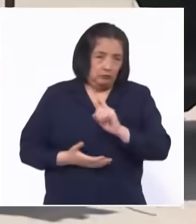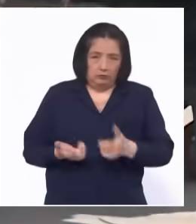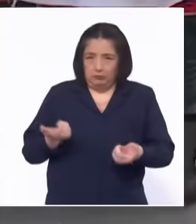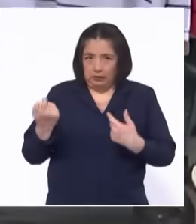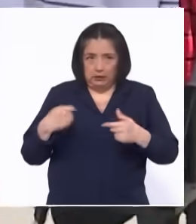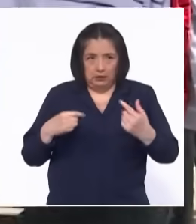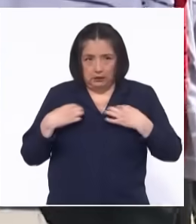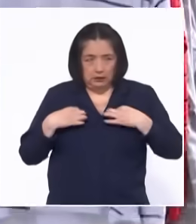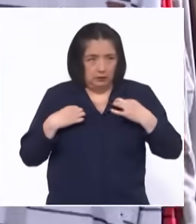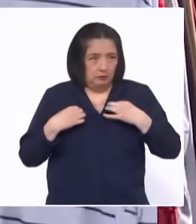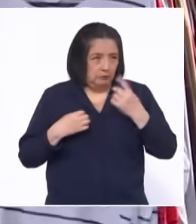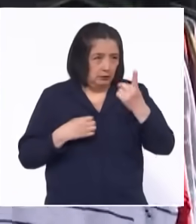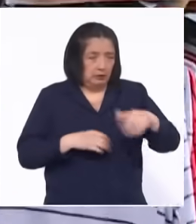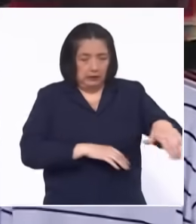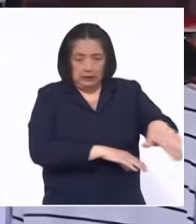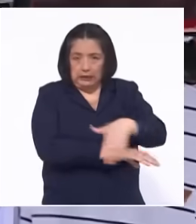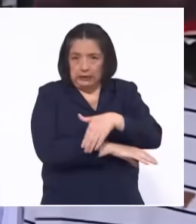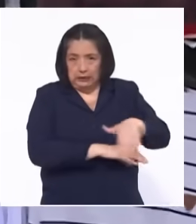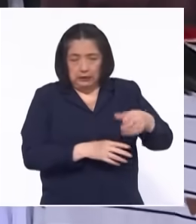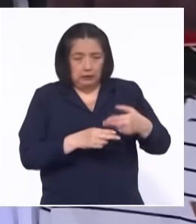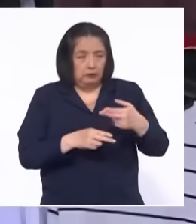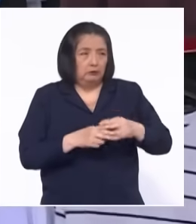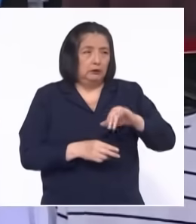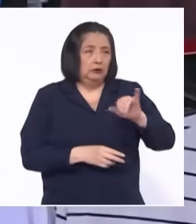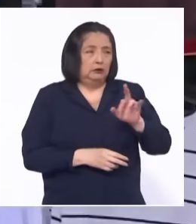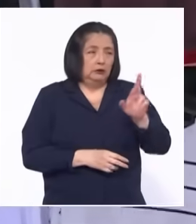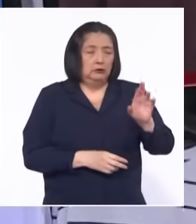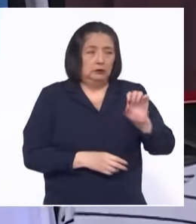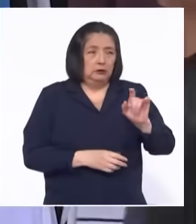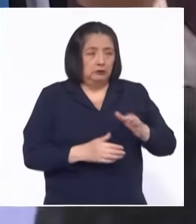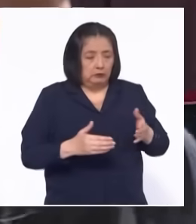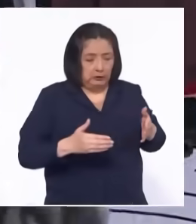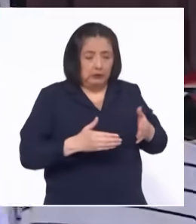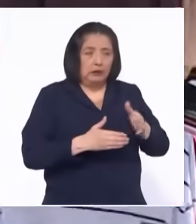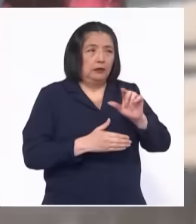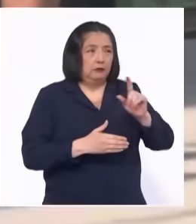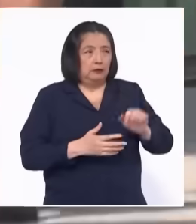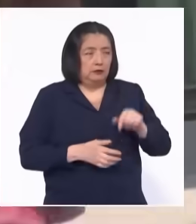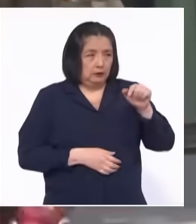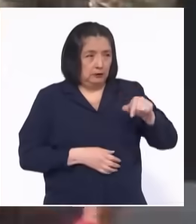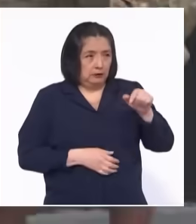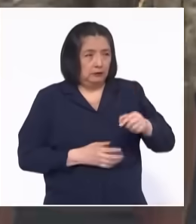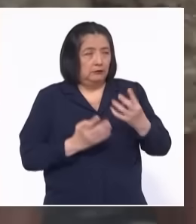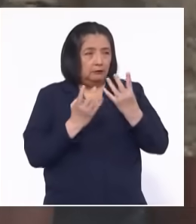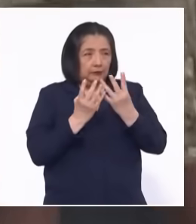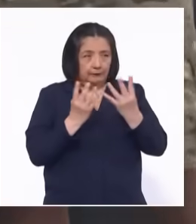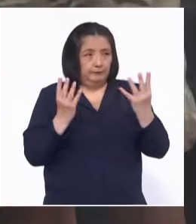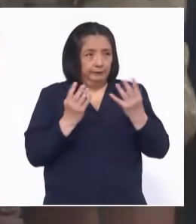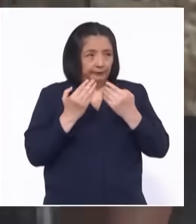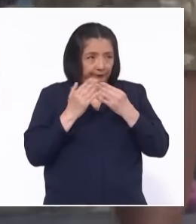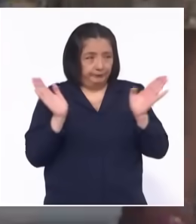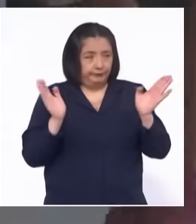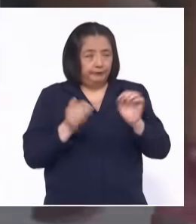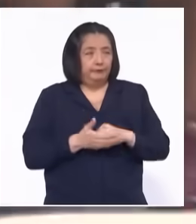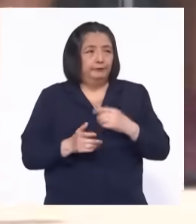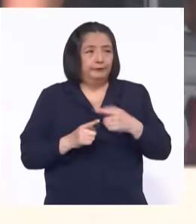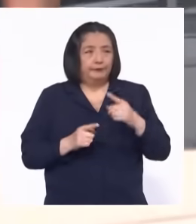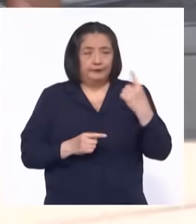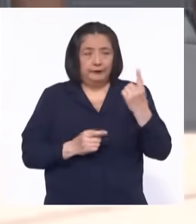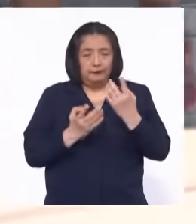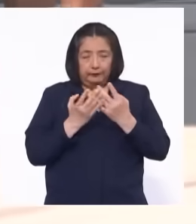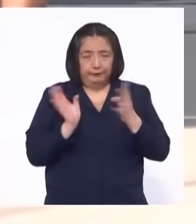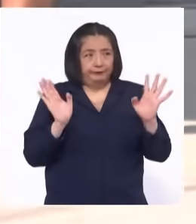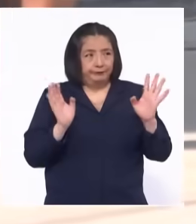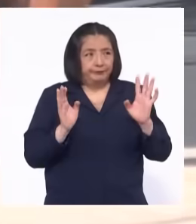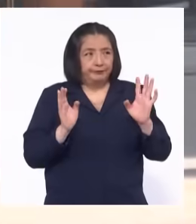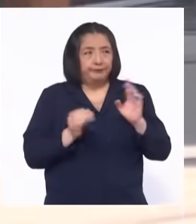venta de la ropa. Este es el jirón San Cristóbal con el jirón Gamarra y esta es una de las rejas que permanece abierta, pero solamente permanece abierta